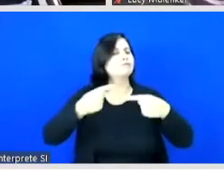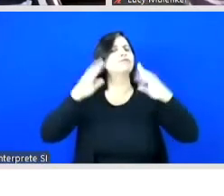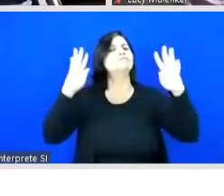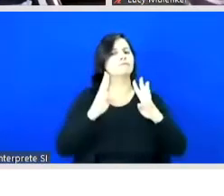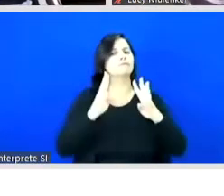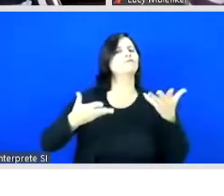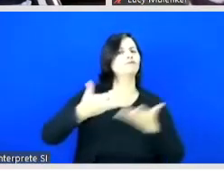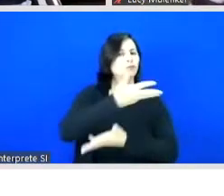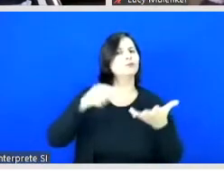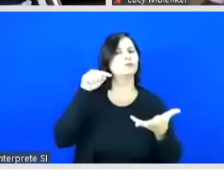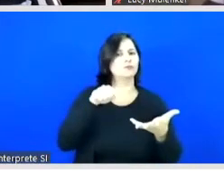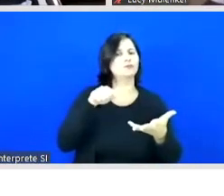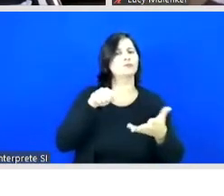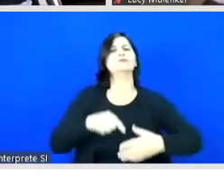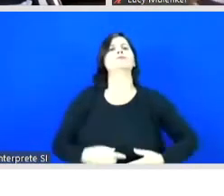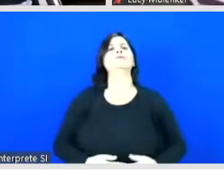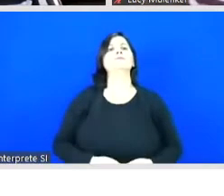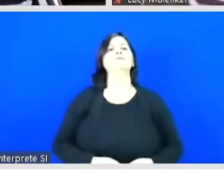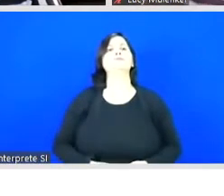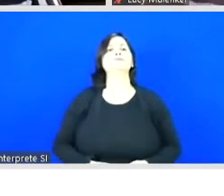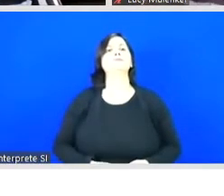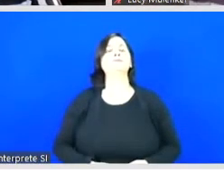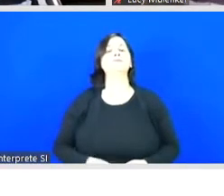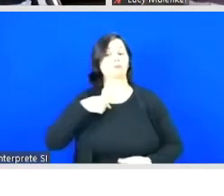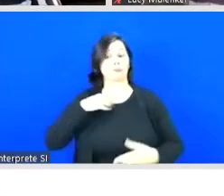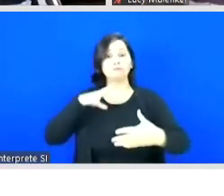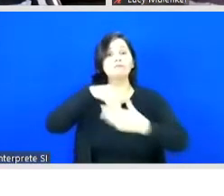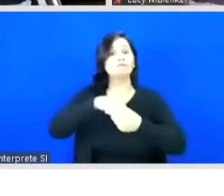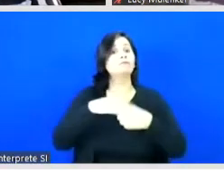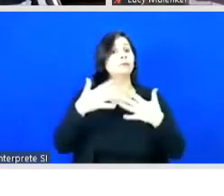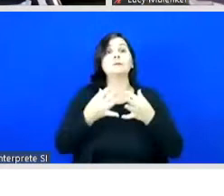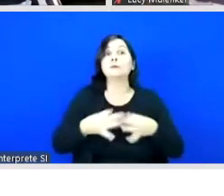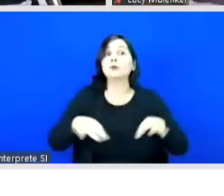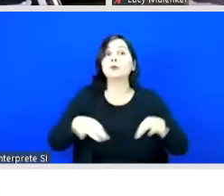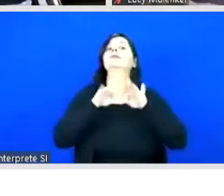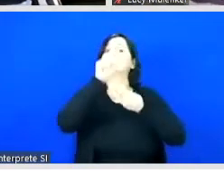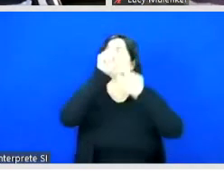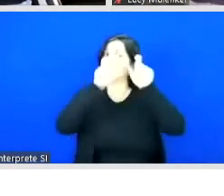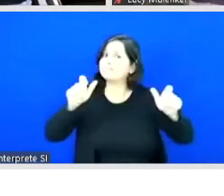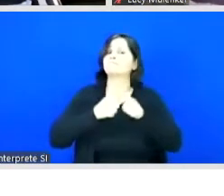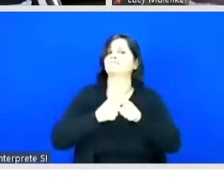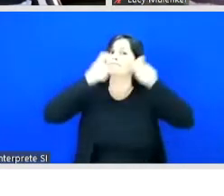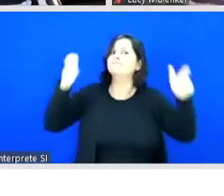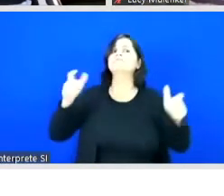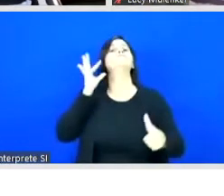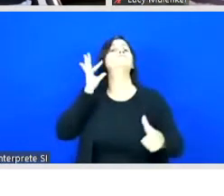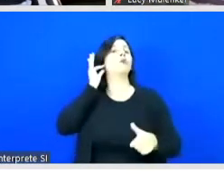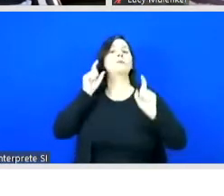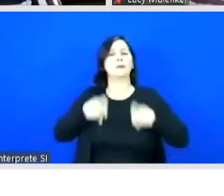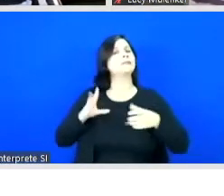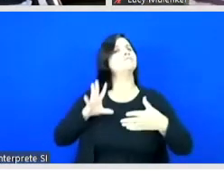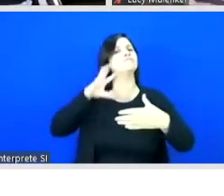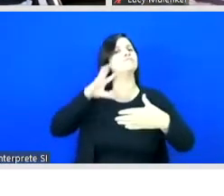efectiva participación de las mujeres, jóvenes y niñas, una distribución equitativa de los